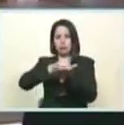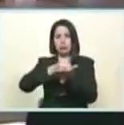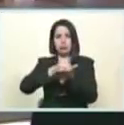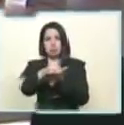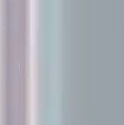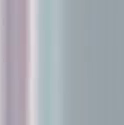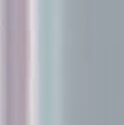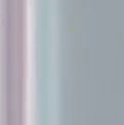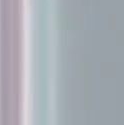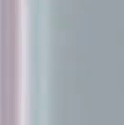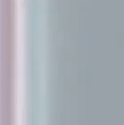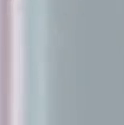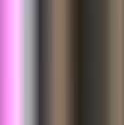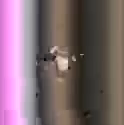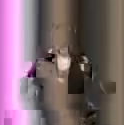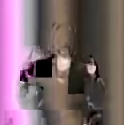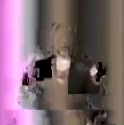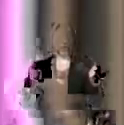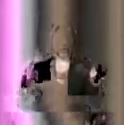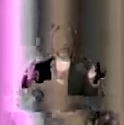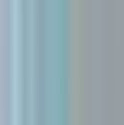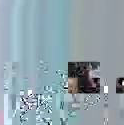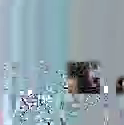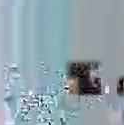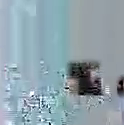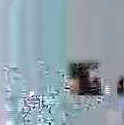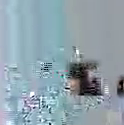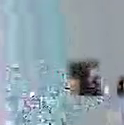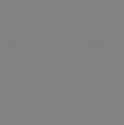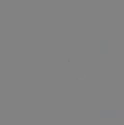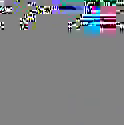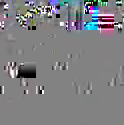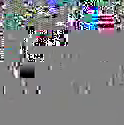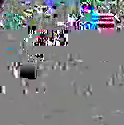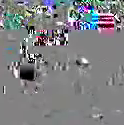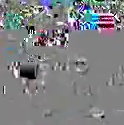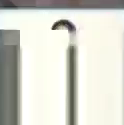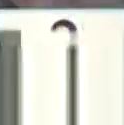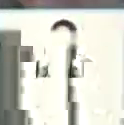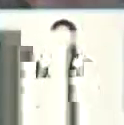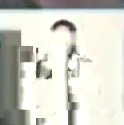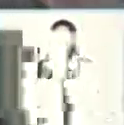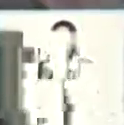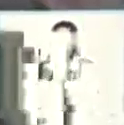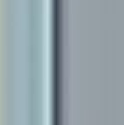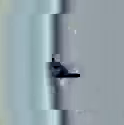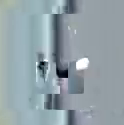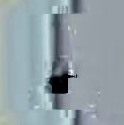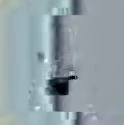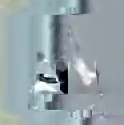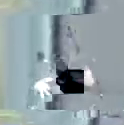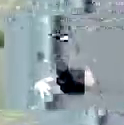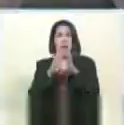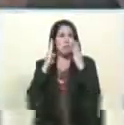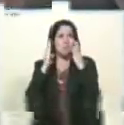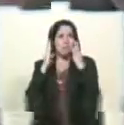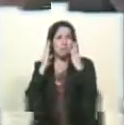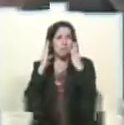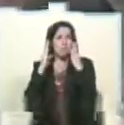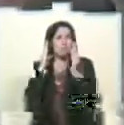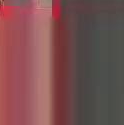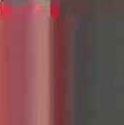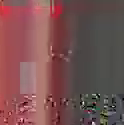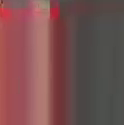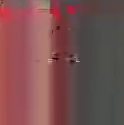que a partir de esta semana va a entrar en circulación el nuevo billete de 100